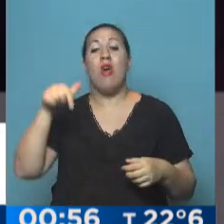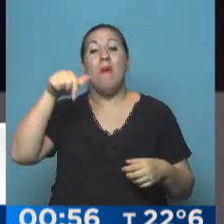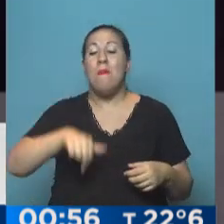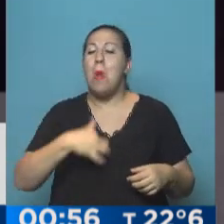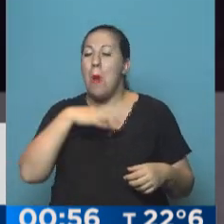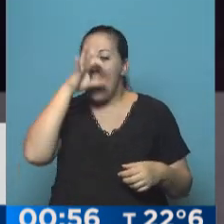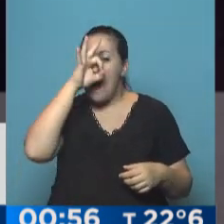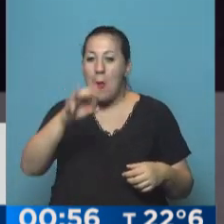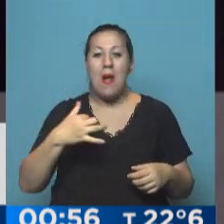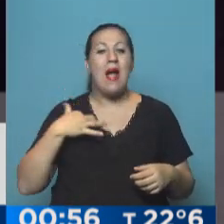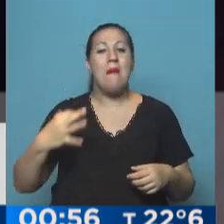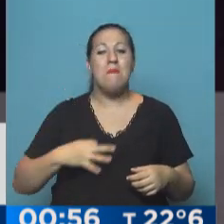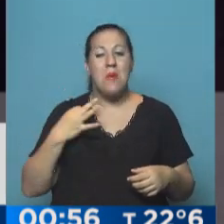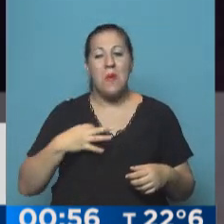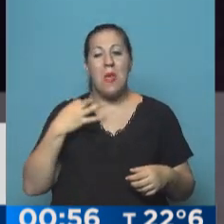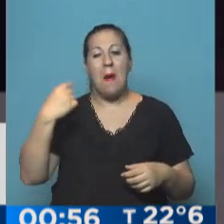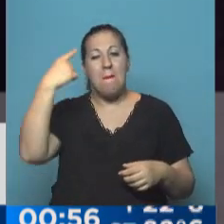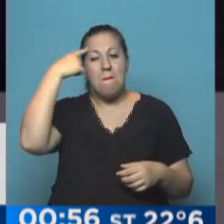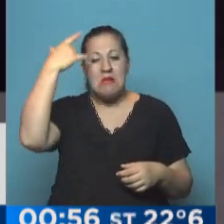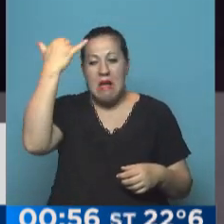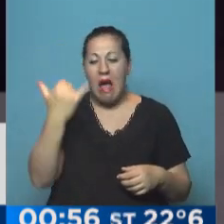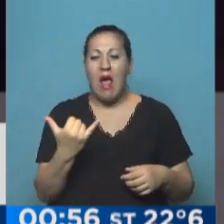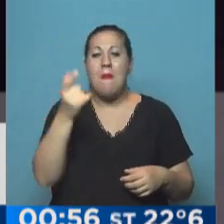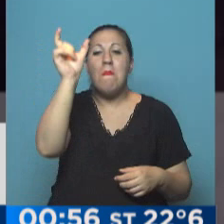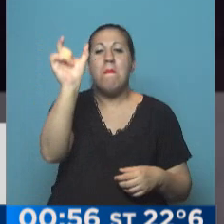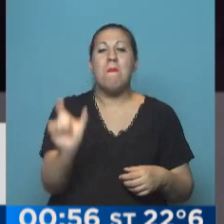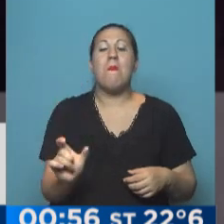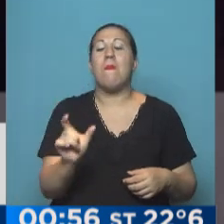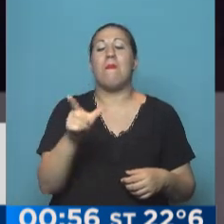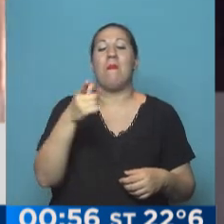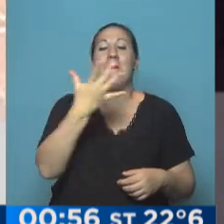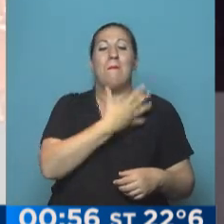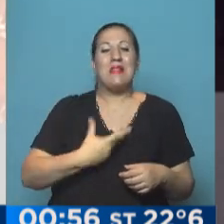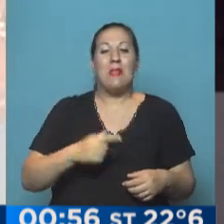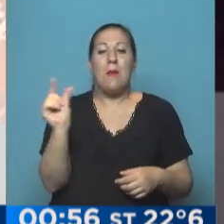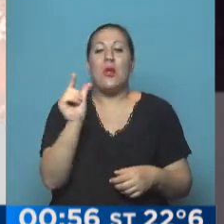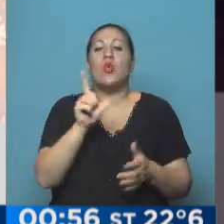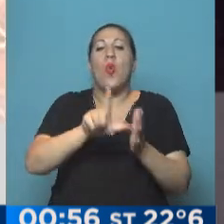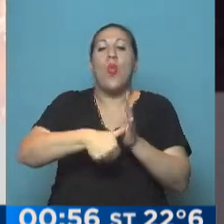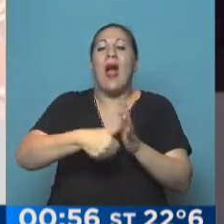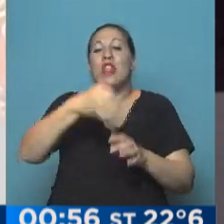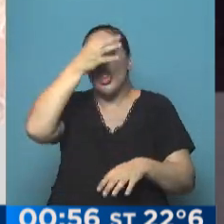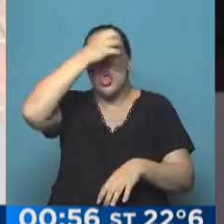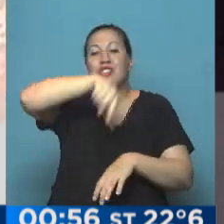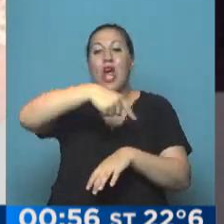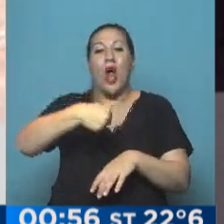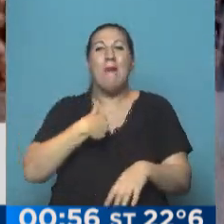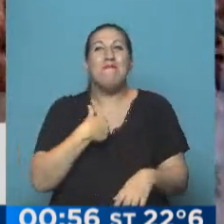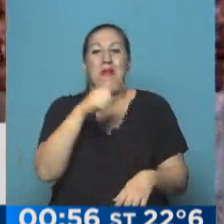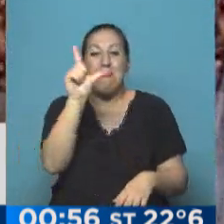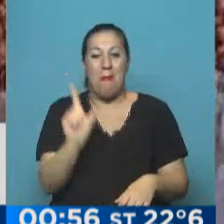vida pensé que iba a haber un presidente cautelar durante 12 horas en mi país.